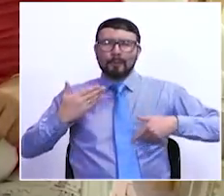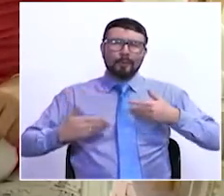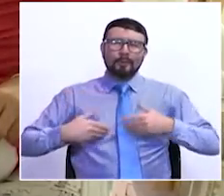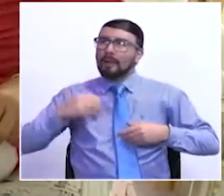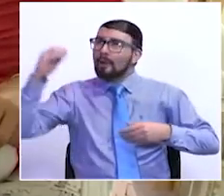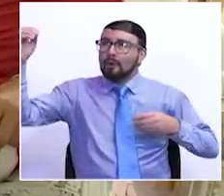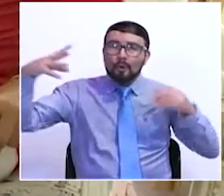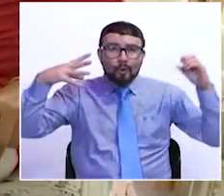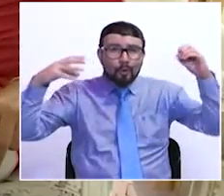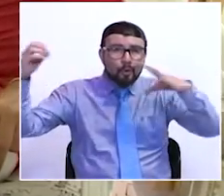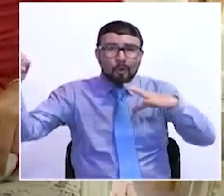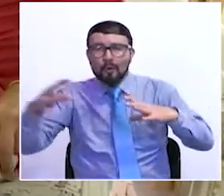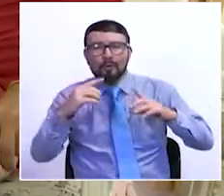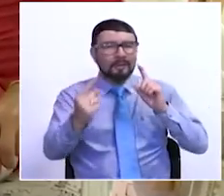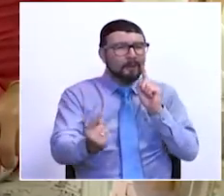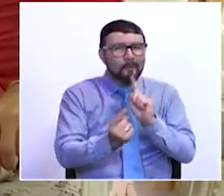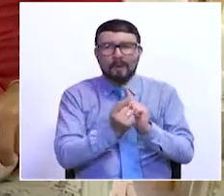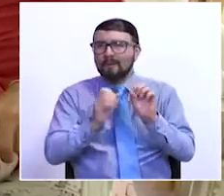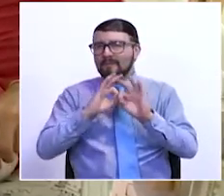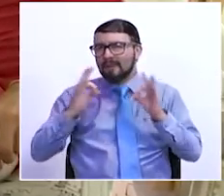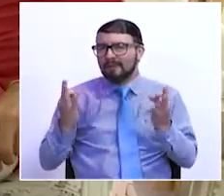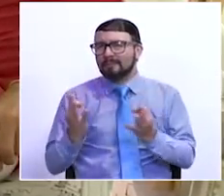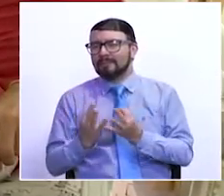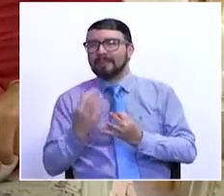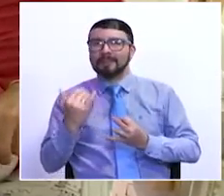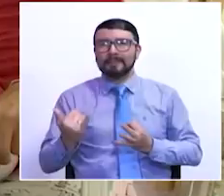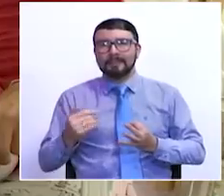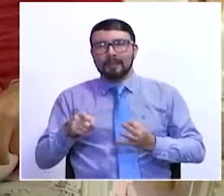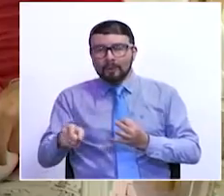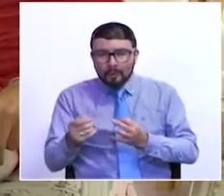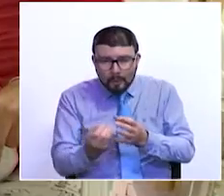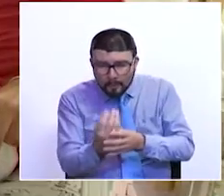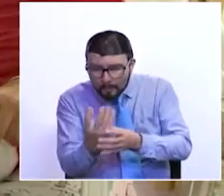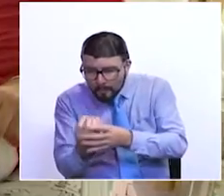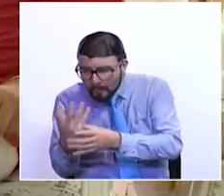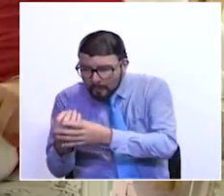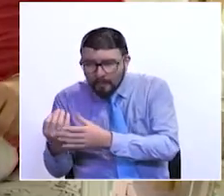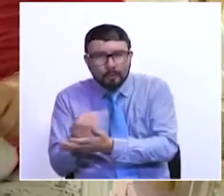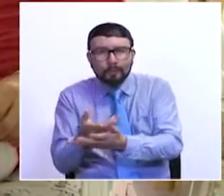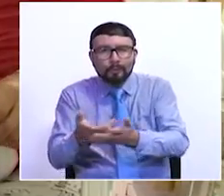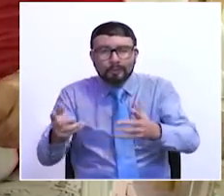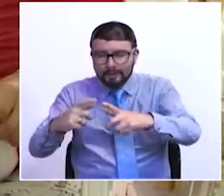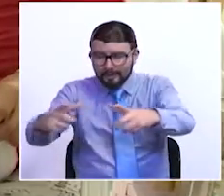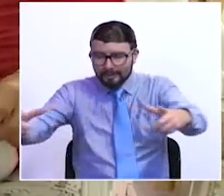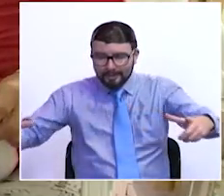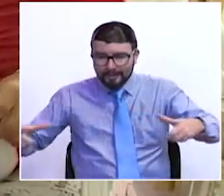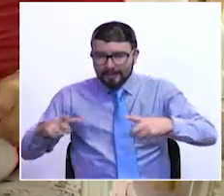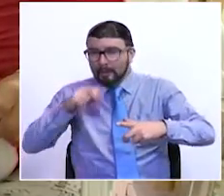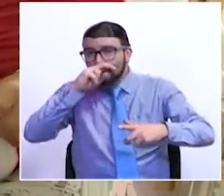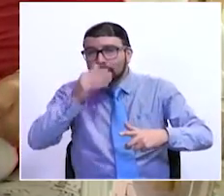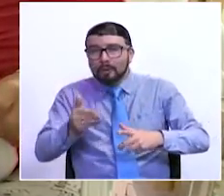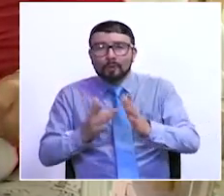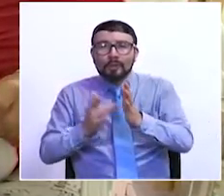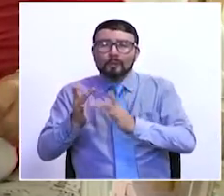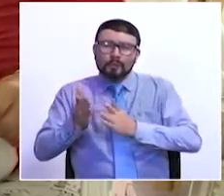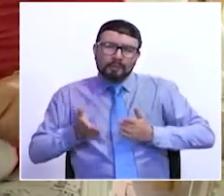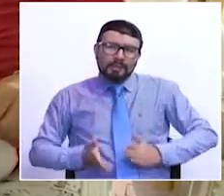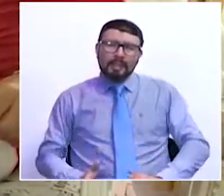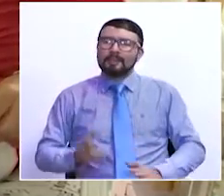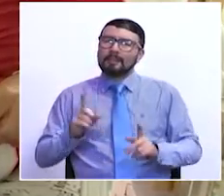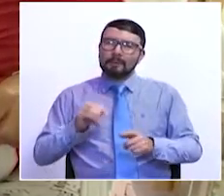encuentro familiar, los pesebres, el villancico y demás. Y por eso esa costumbre